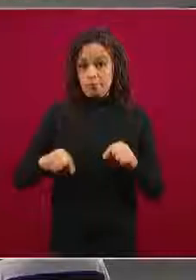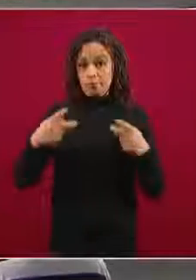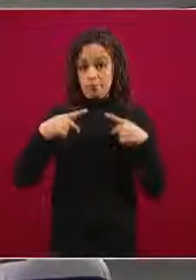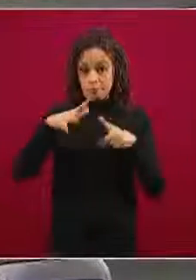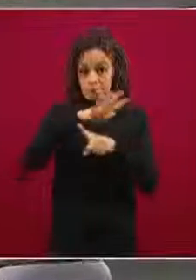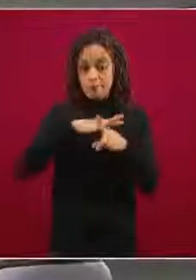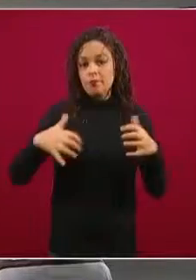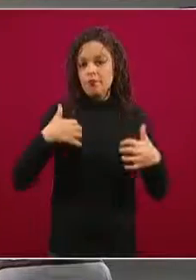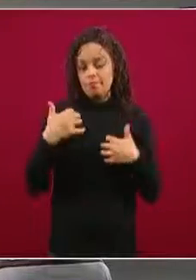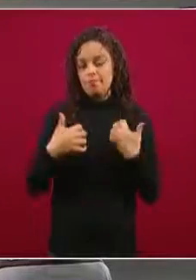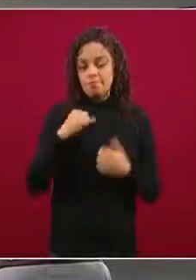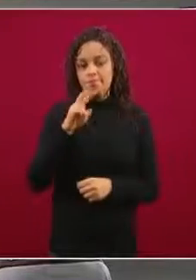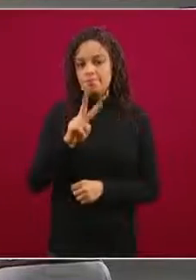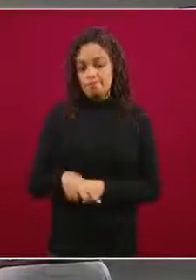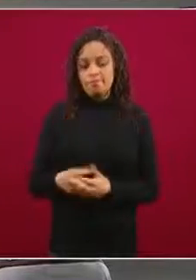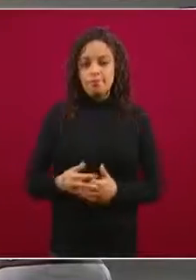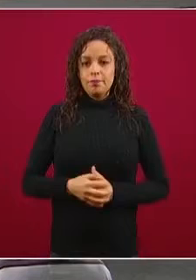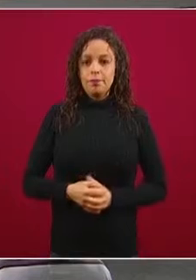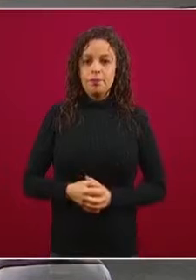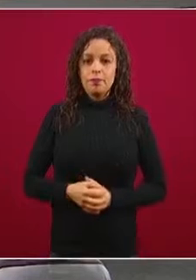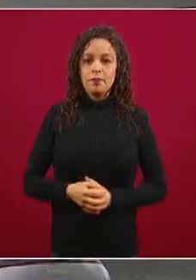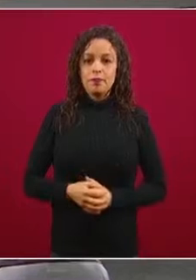Vamos a entrar con el informe técnico.